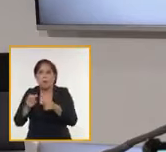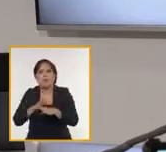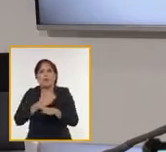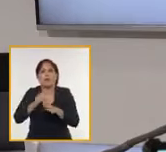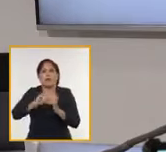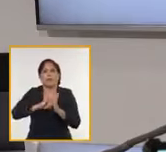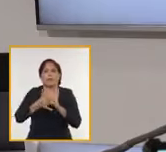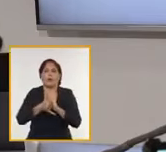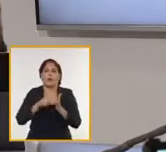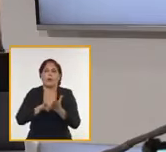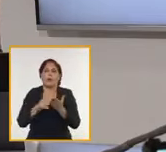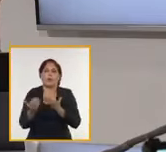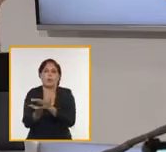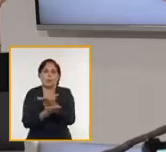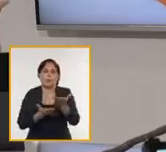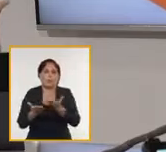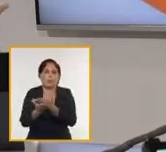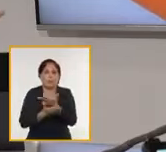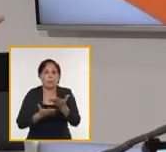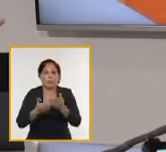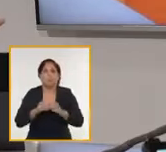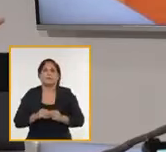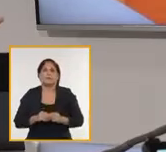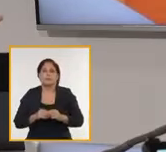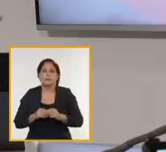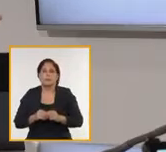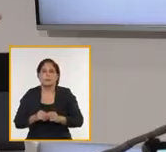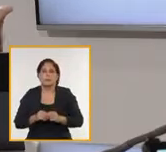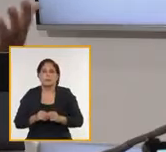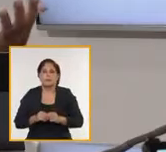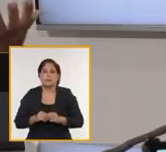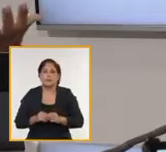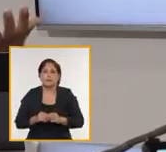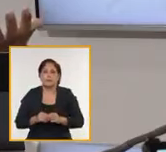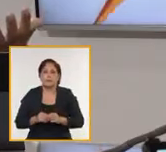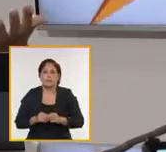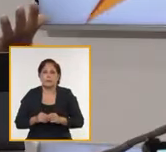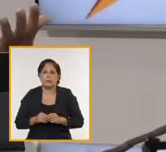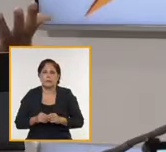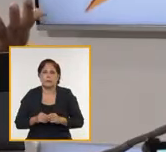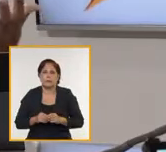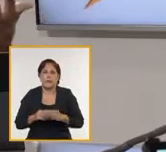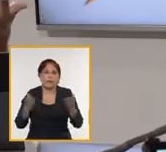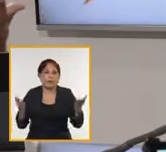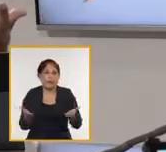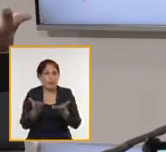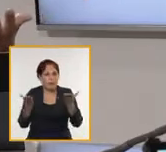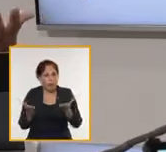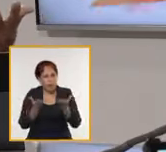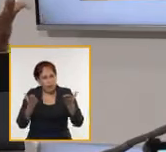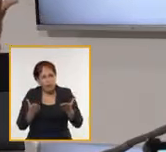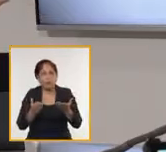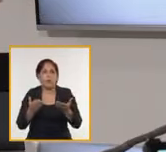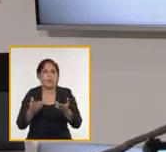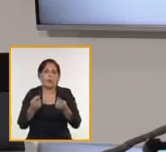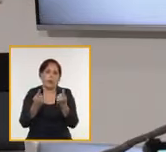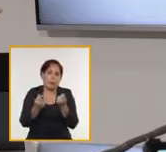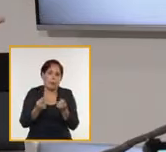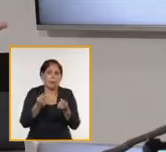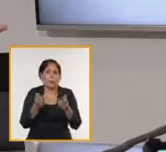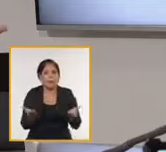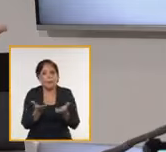de los diferentes países que lo integran, con las necesidades. Esto es desarrollo de infraestructura, desarrollo de